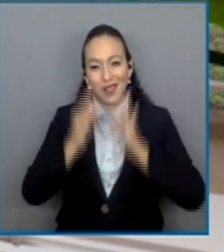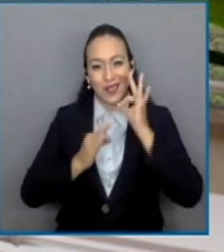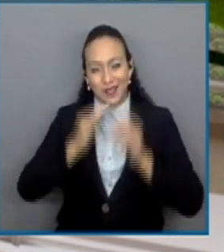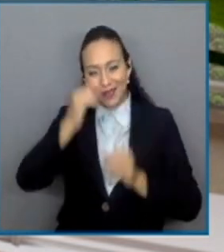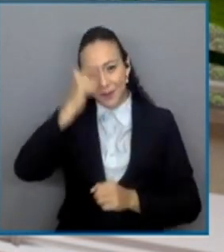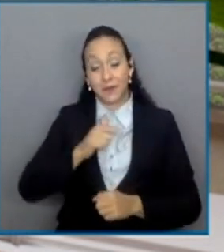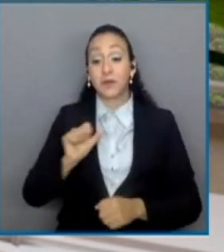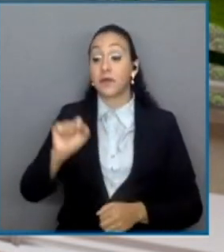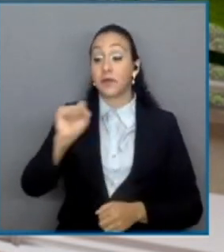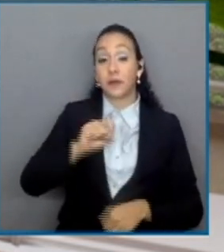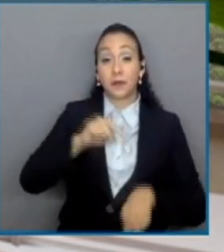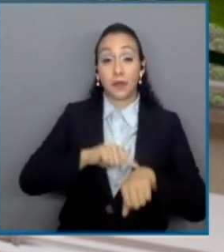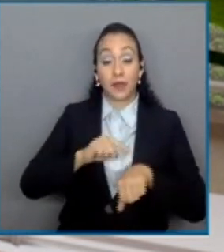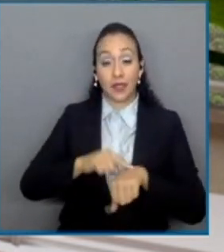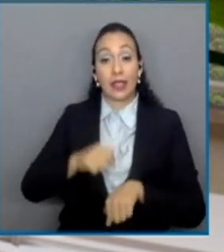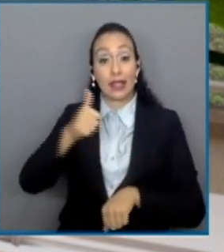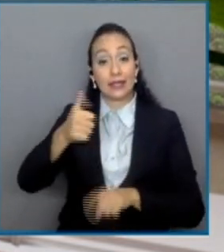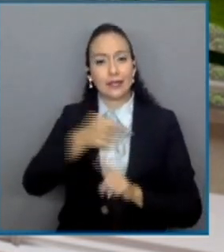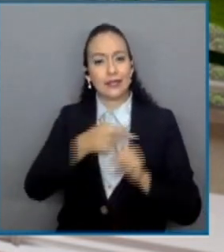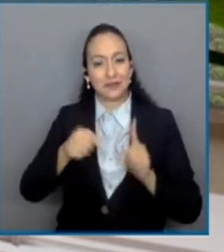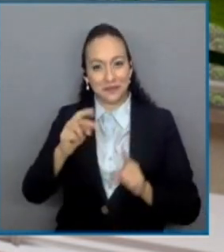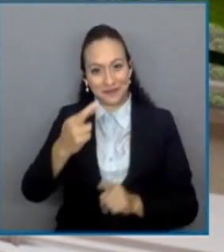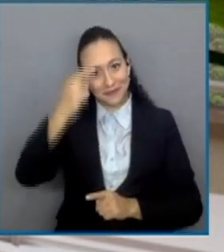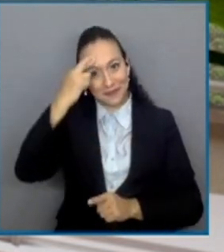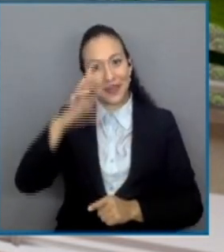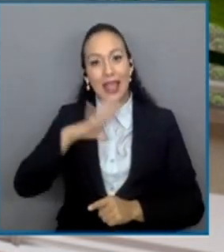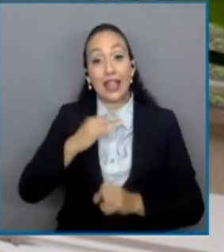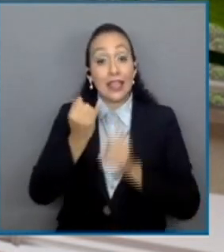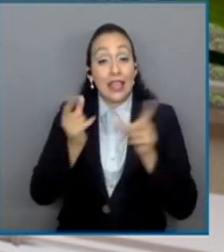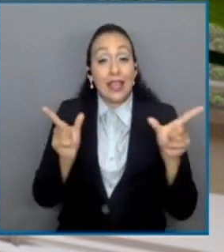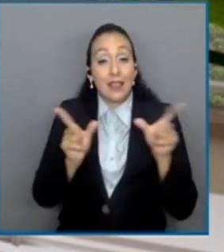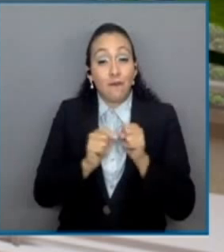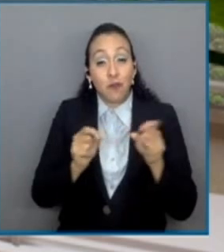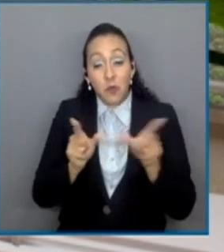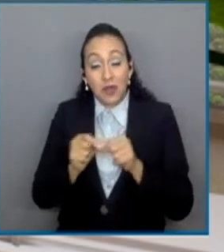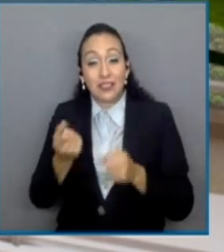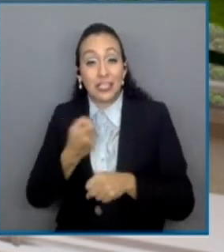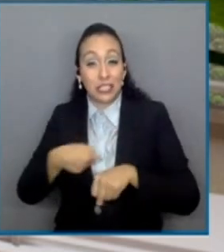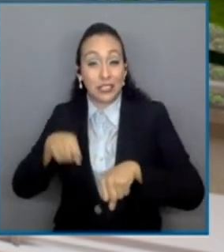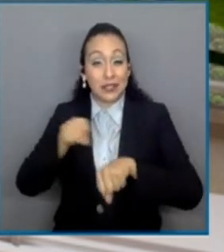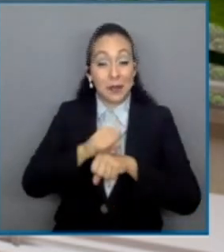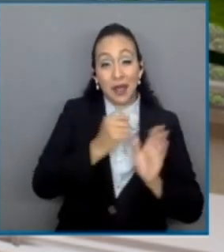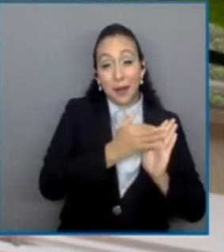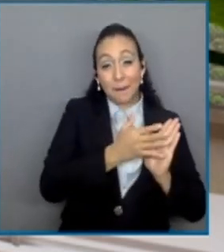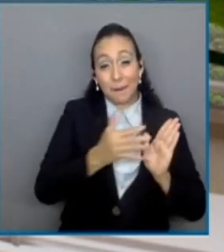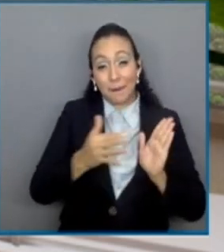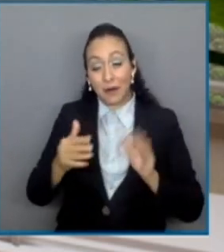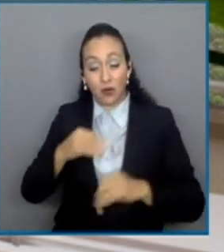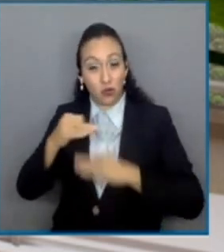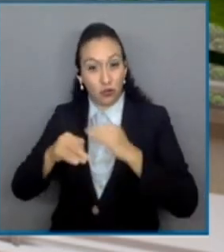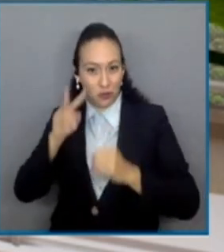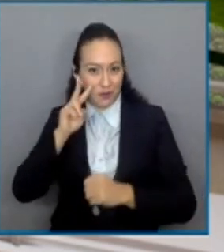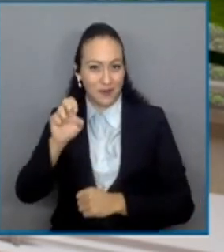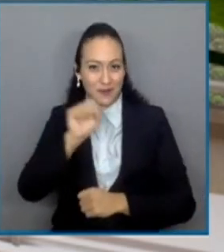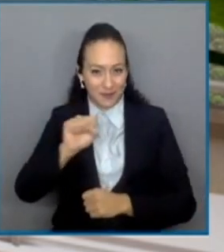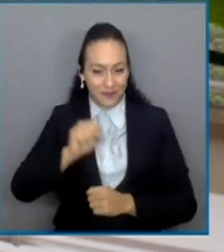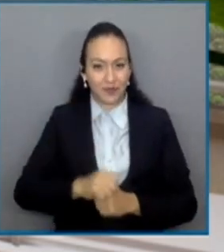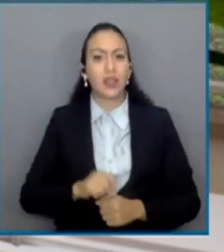las 18:30 horas, no se pierda Semanario Judicial, resumen de noticias del Poder Judicial de la Federación, con su